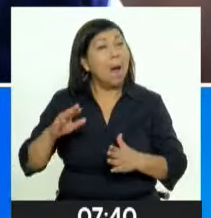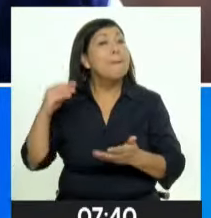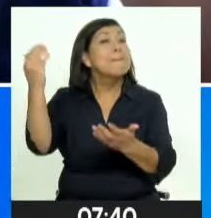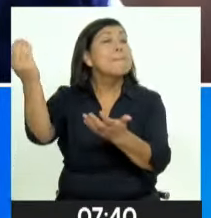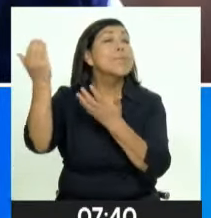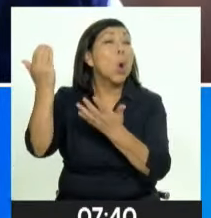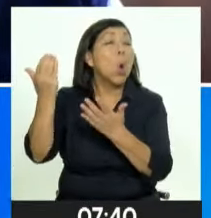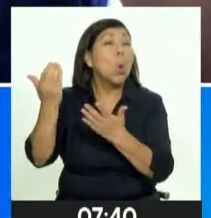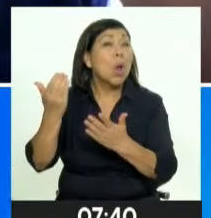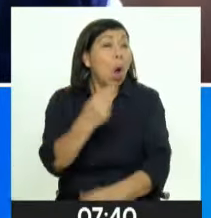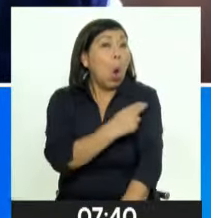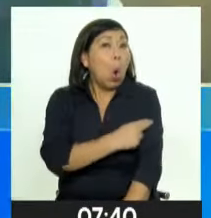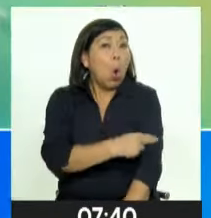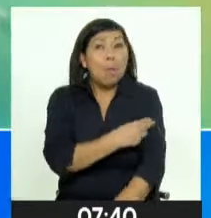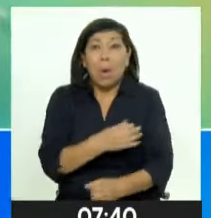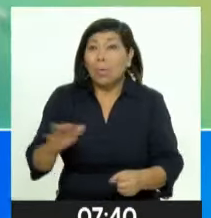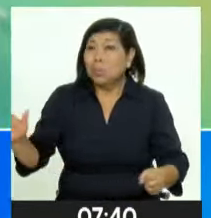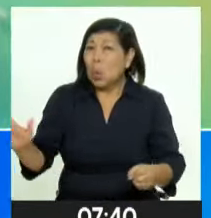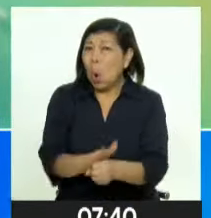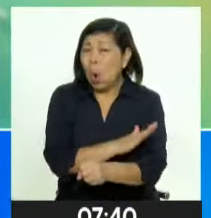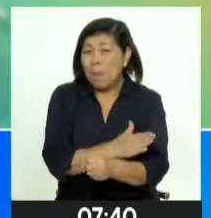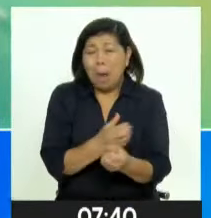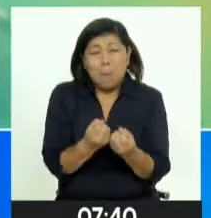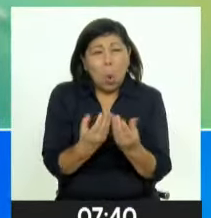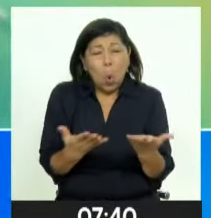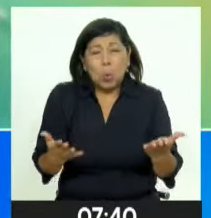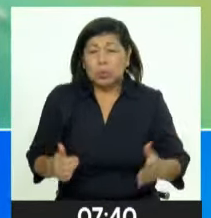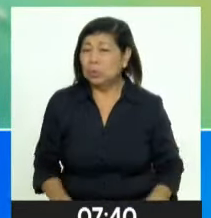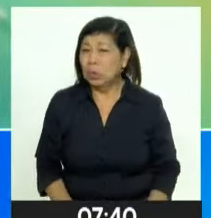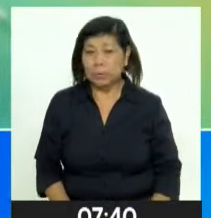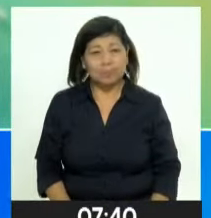los hospitales incluso no se abastecen para atender la gran cantidad de casos.